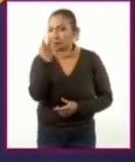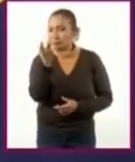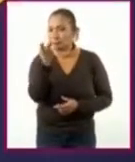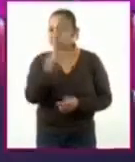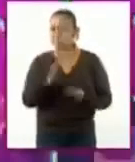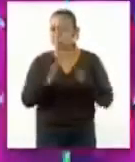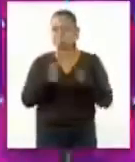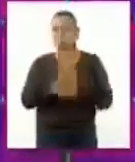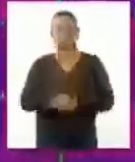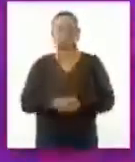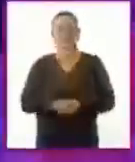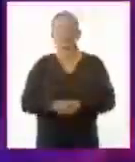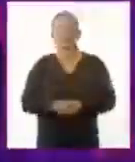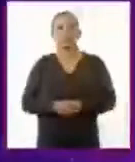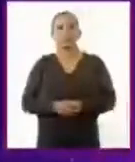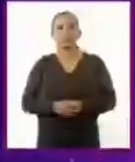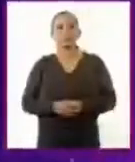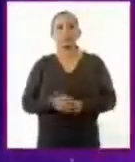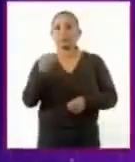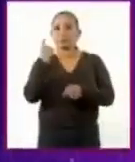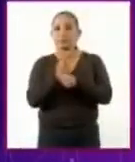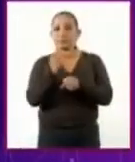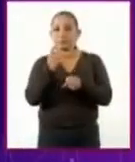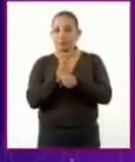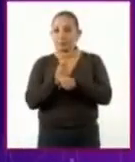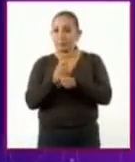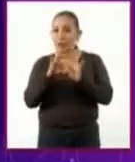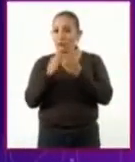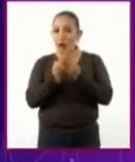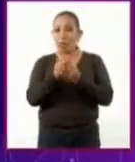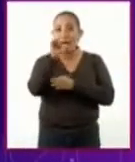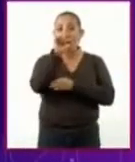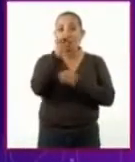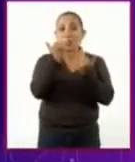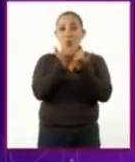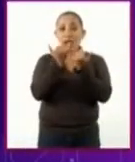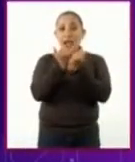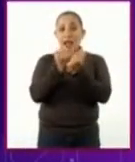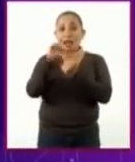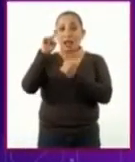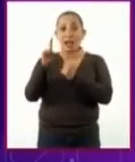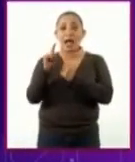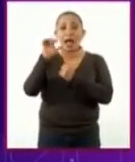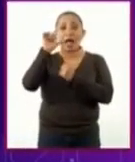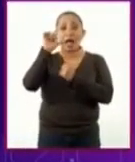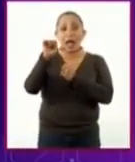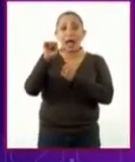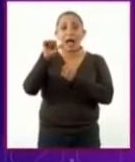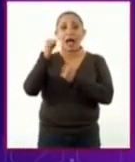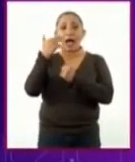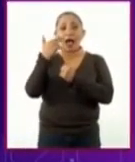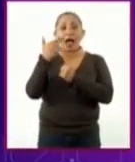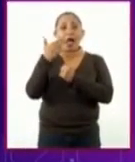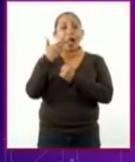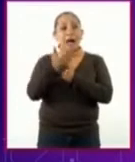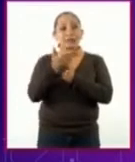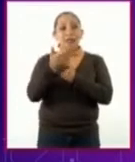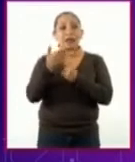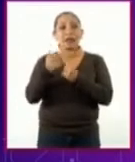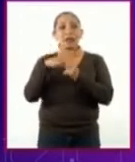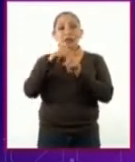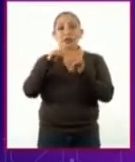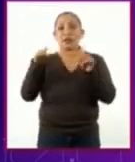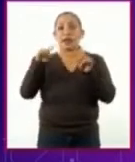siguientes opciones. Primera opción, área es igual a A, H sobre 2, por